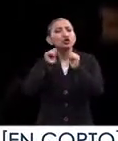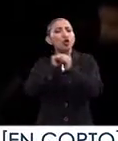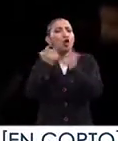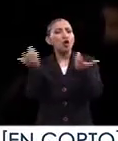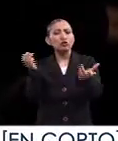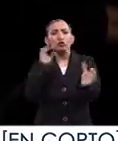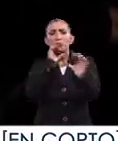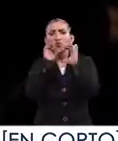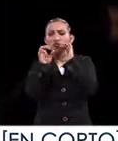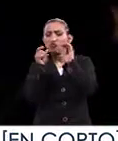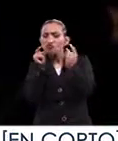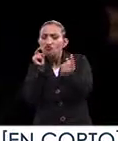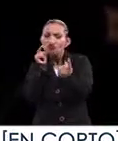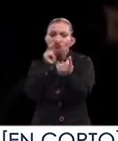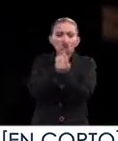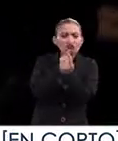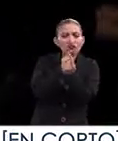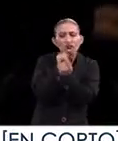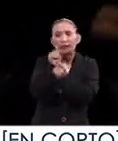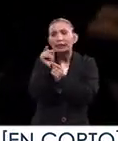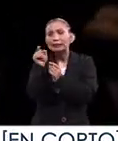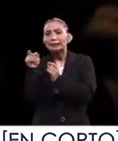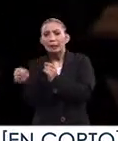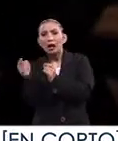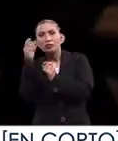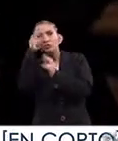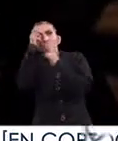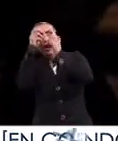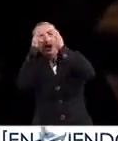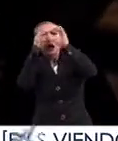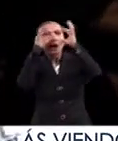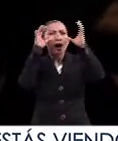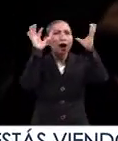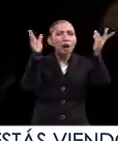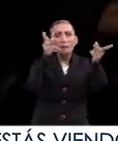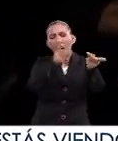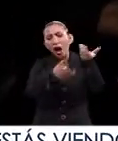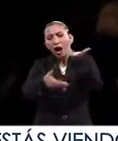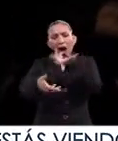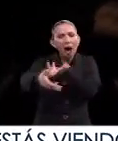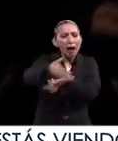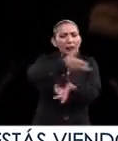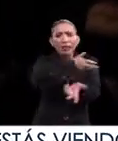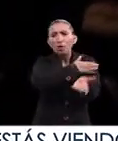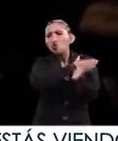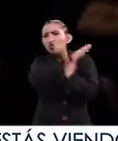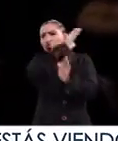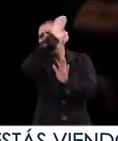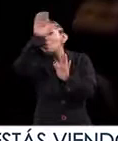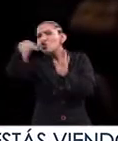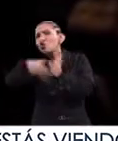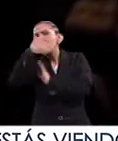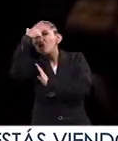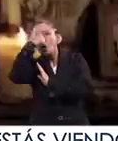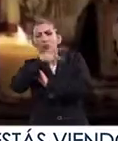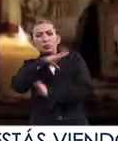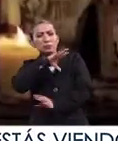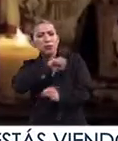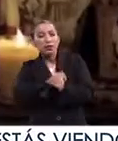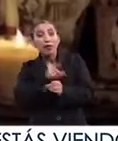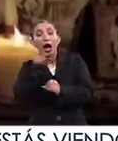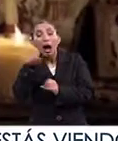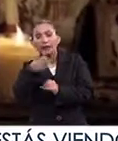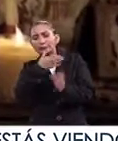una comunicación directa, a través de sueños, de una plática que dura toda una velada,